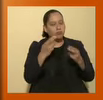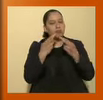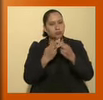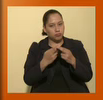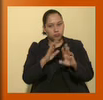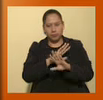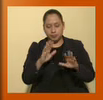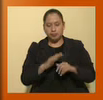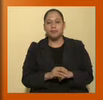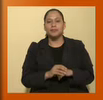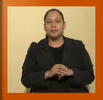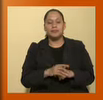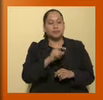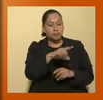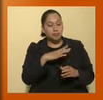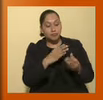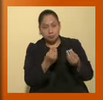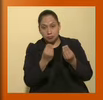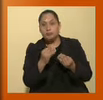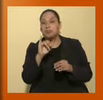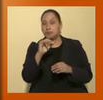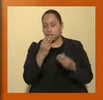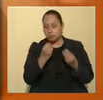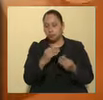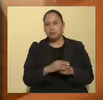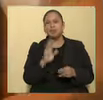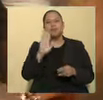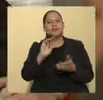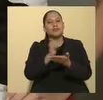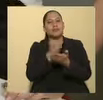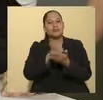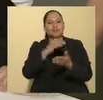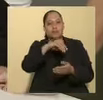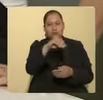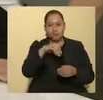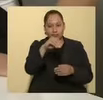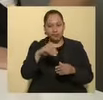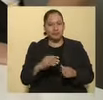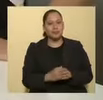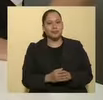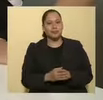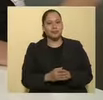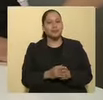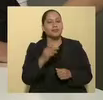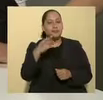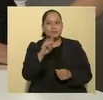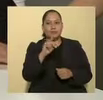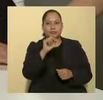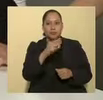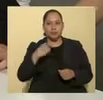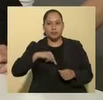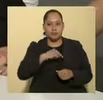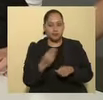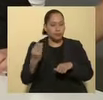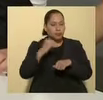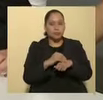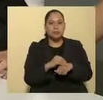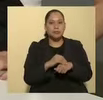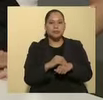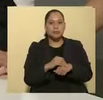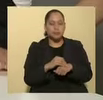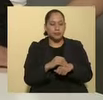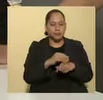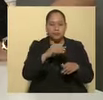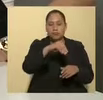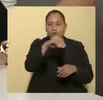y nos sobra. Algo importante. Muchísimo, ¿verdad, Nakati? Muchísimo. Es como el arroz frito. Sí. Nada más que, bueno, a este no le vamos a agregar en esta ocasión